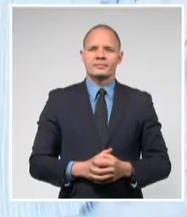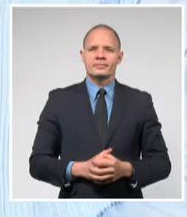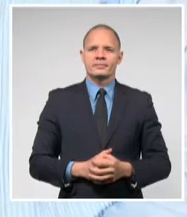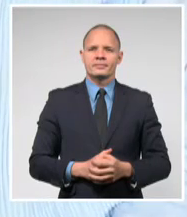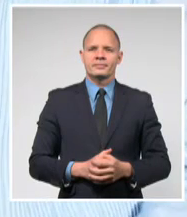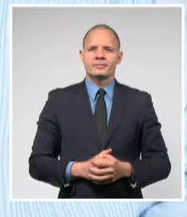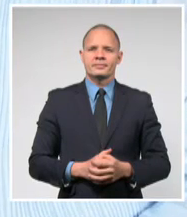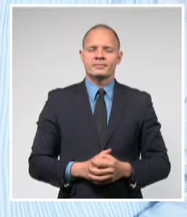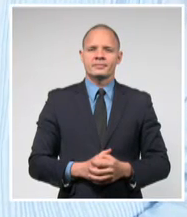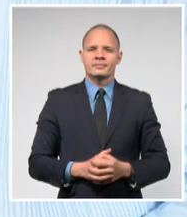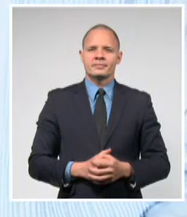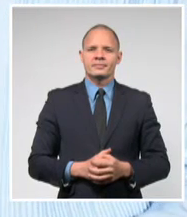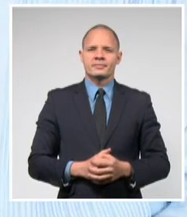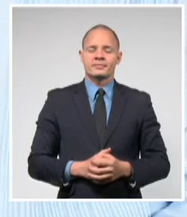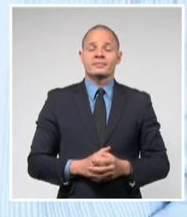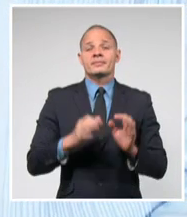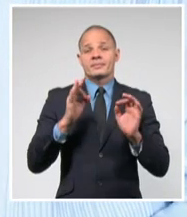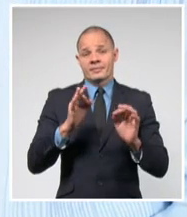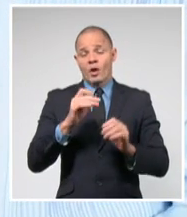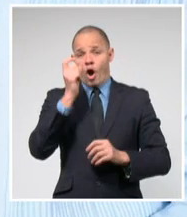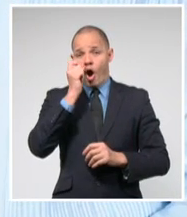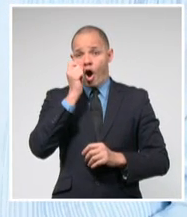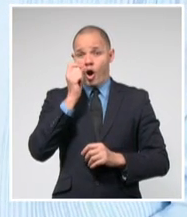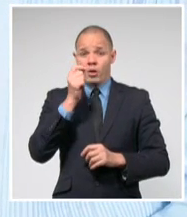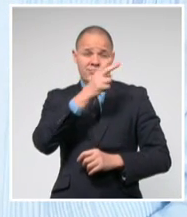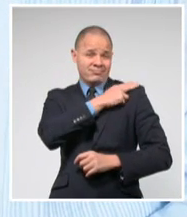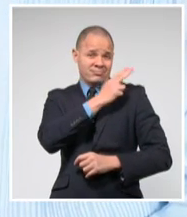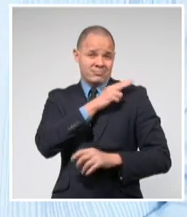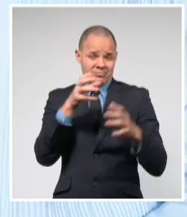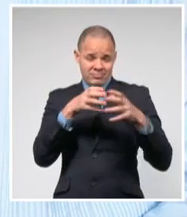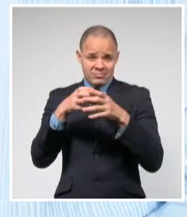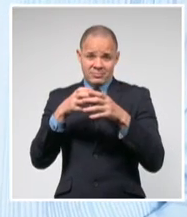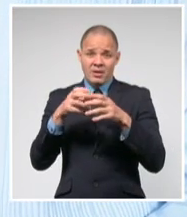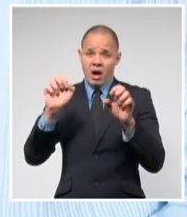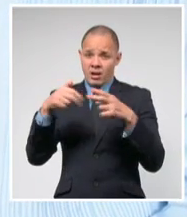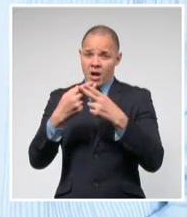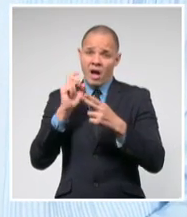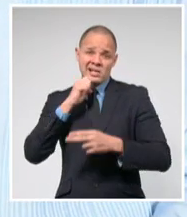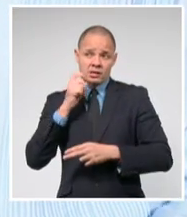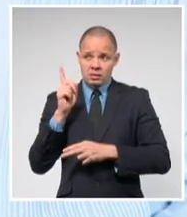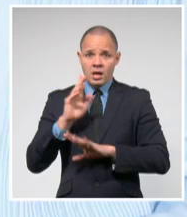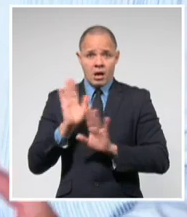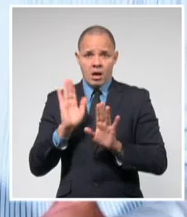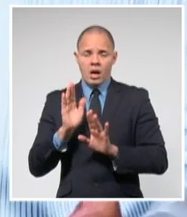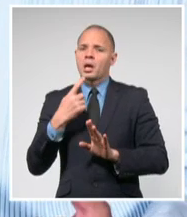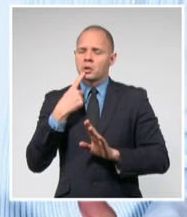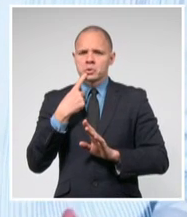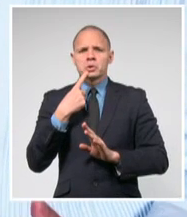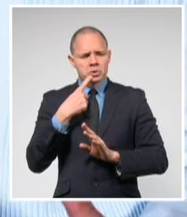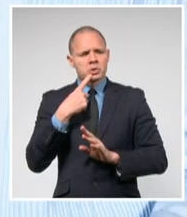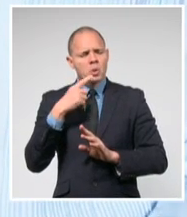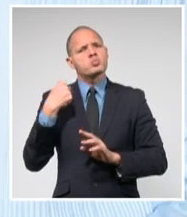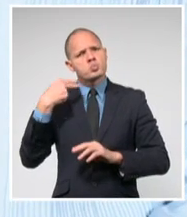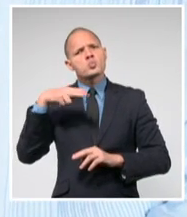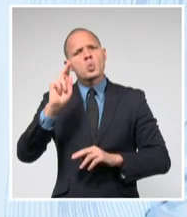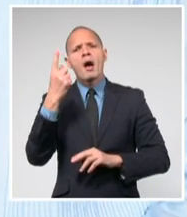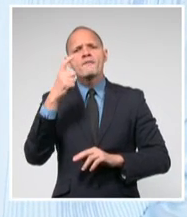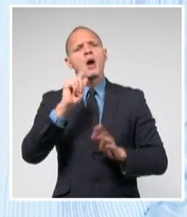Y el comisionado Rob Manfred establece muy claramente el deseo de establecer un convenio justo, un